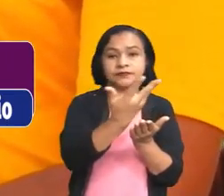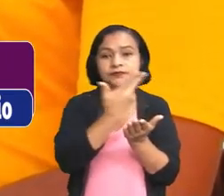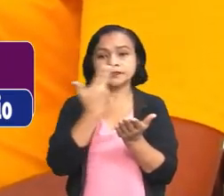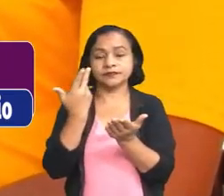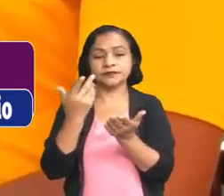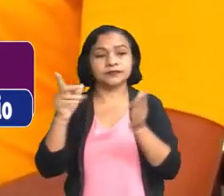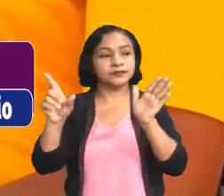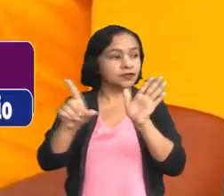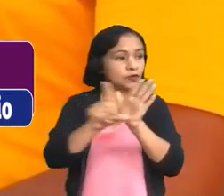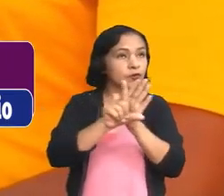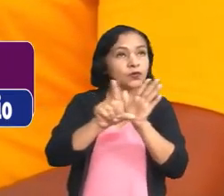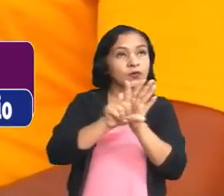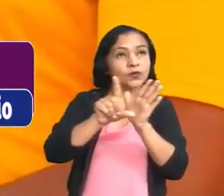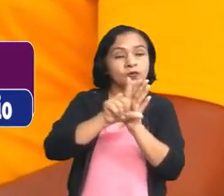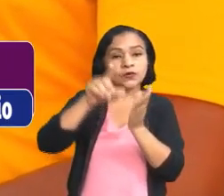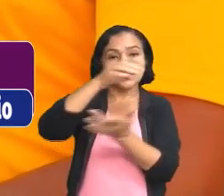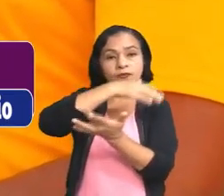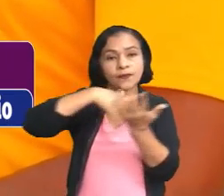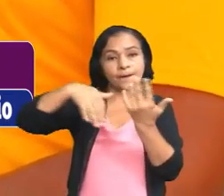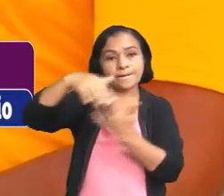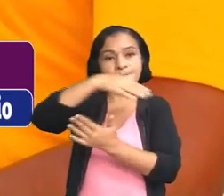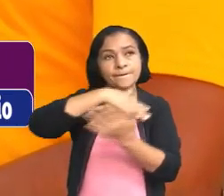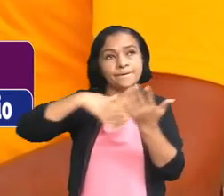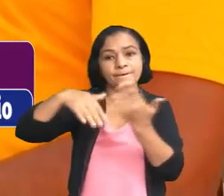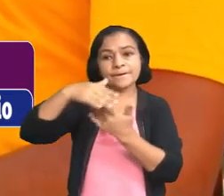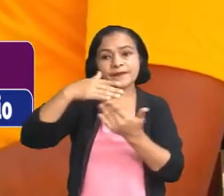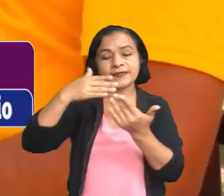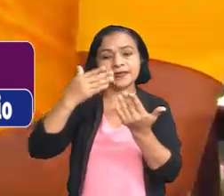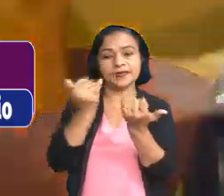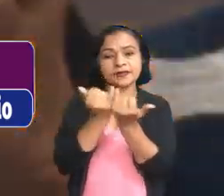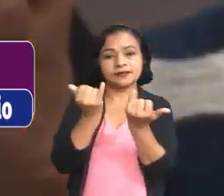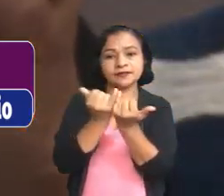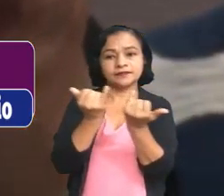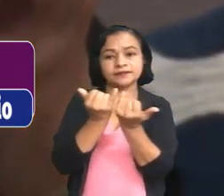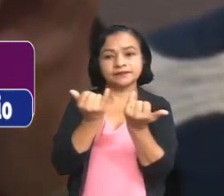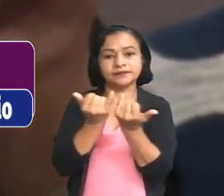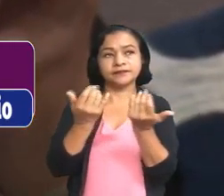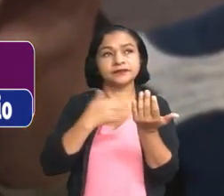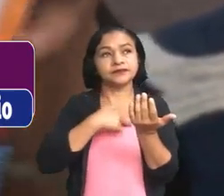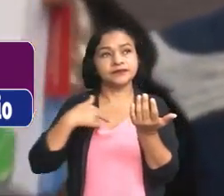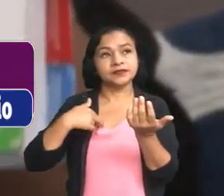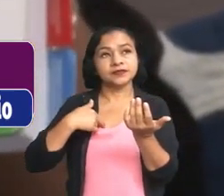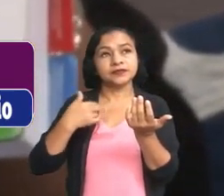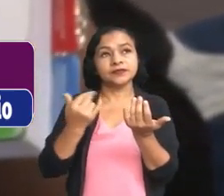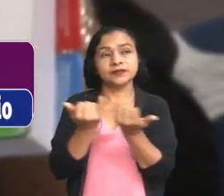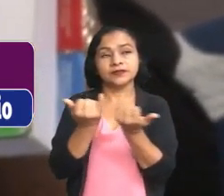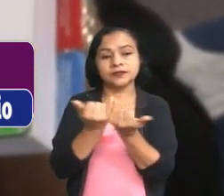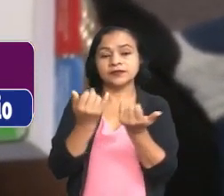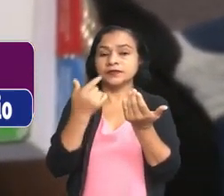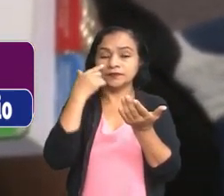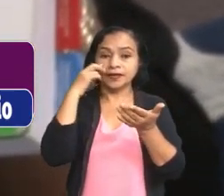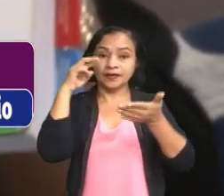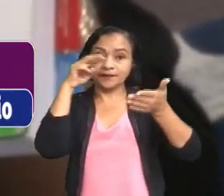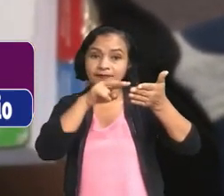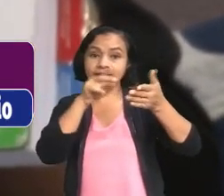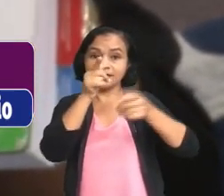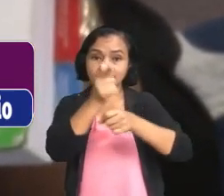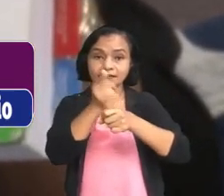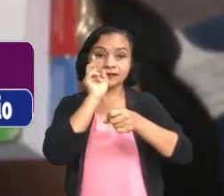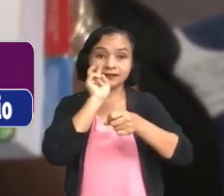compendio de leyes, relaciones a los derechos de la niñez, familia y juventud. La Constitución, sí. Ahí déjelo, póngalo ahí. Así